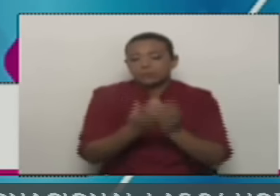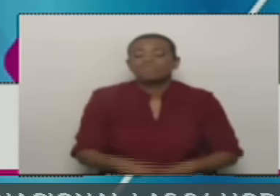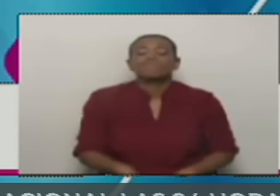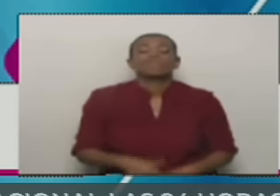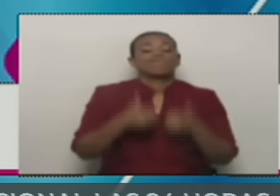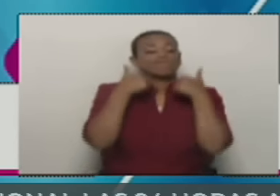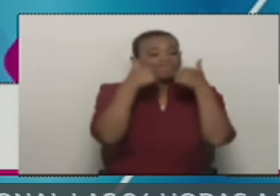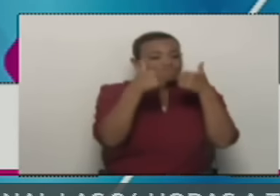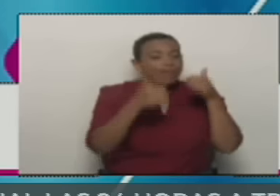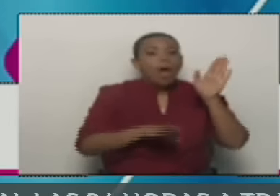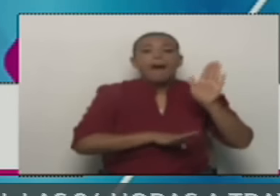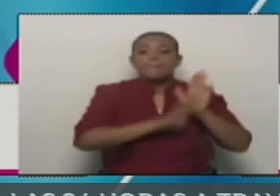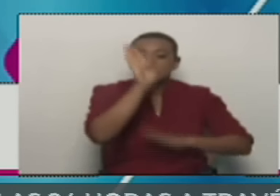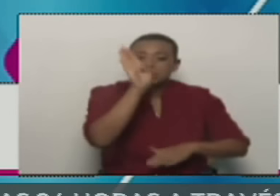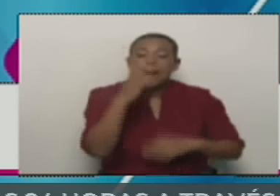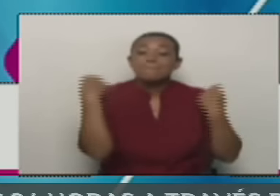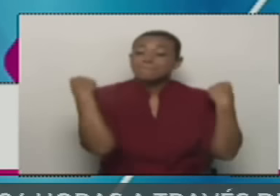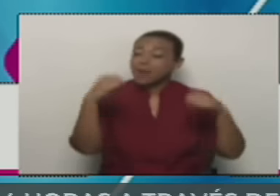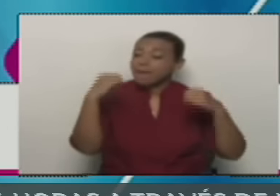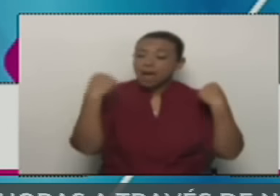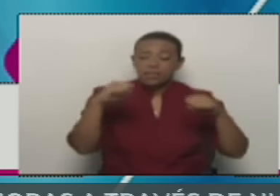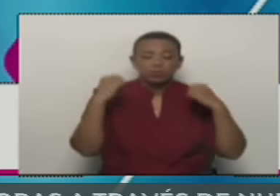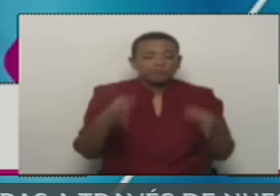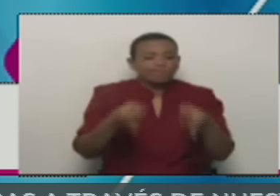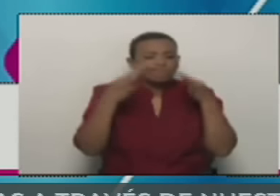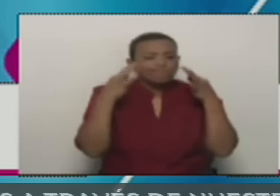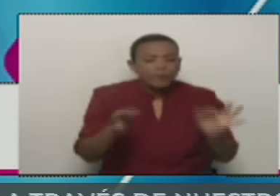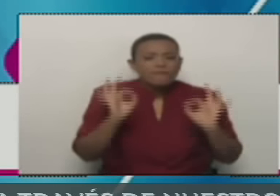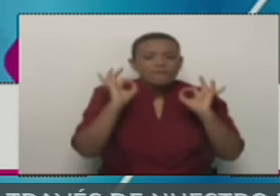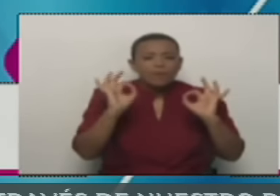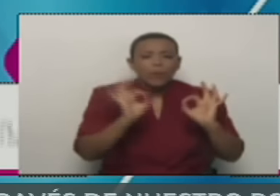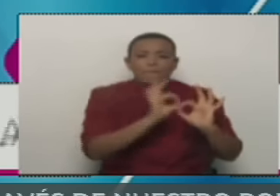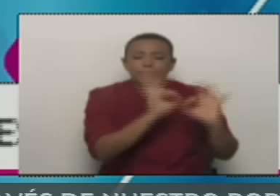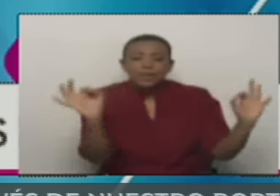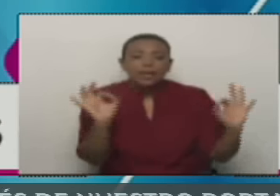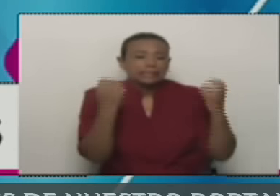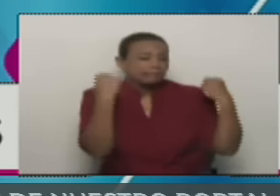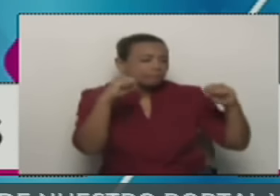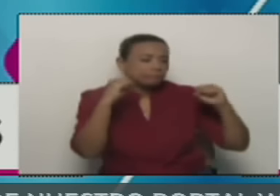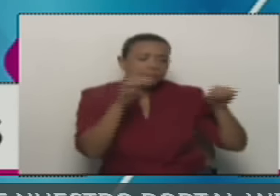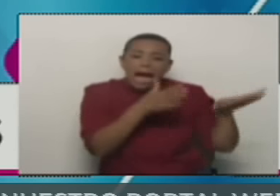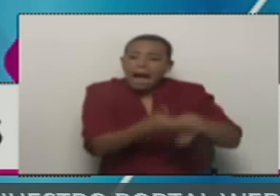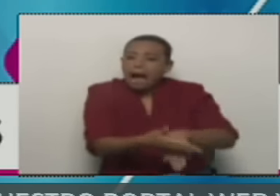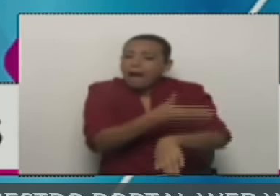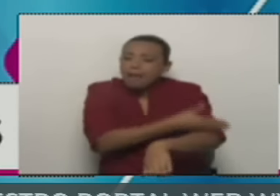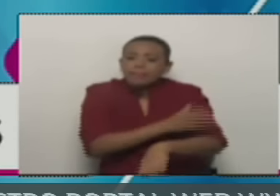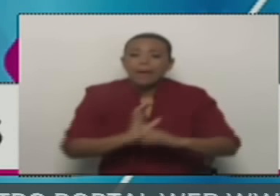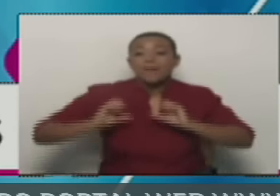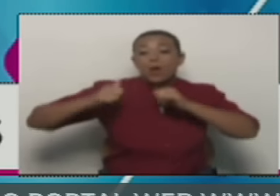avanzar en una preparación integral, la preparación para el inicio de este año